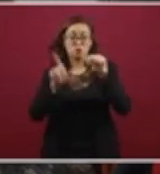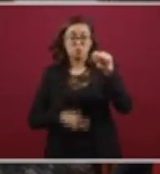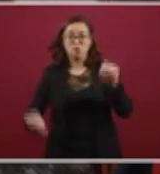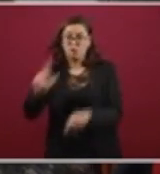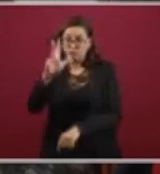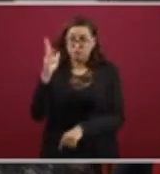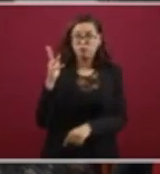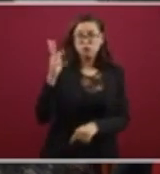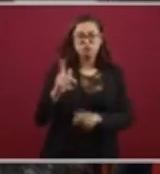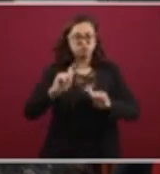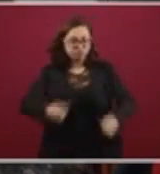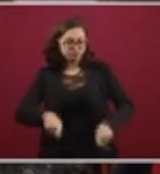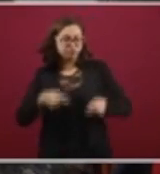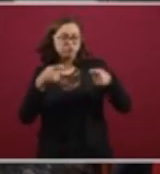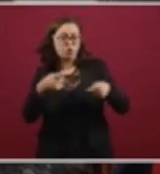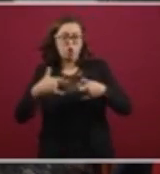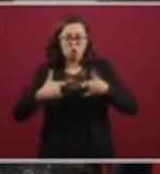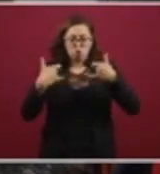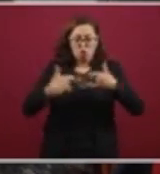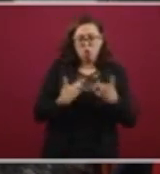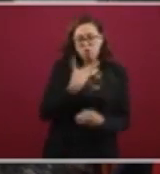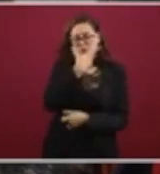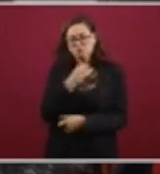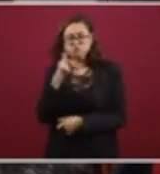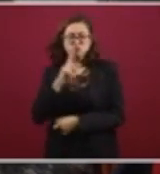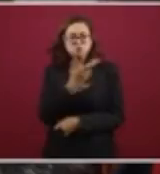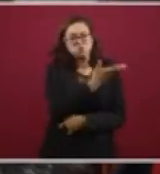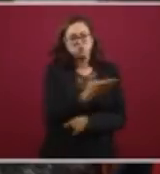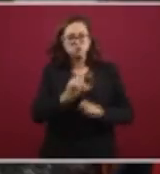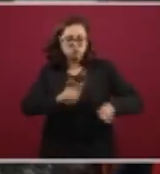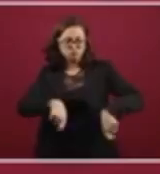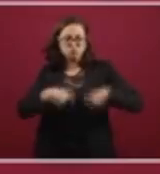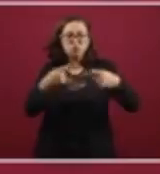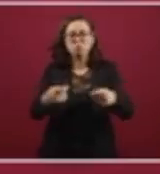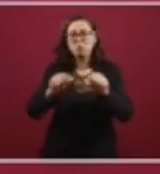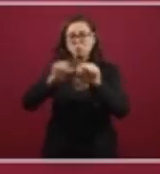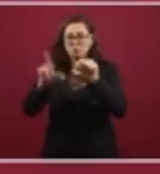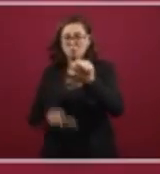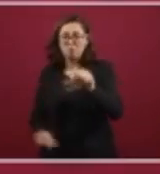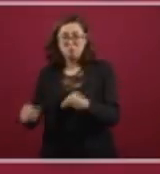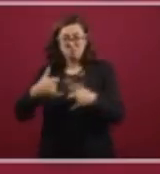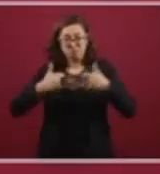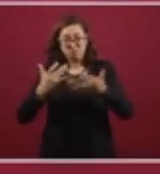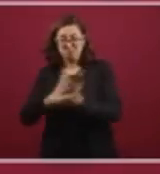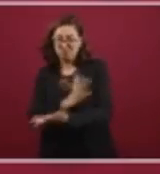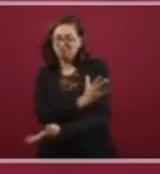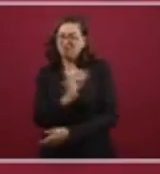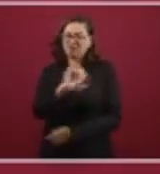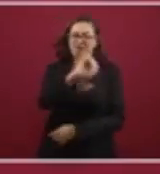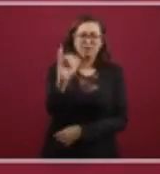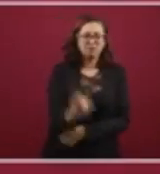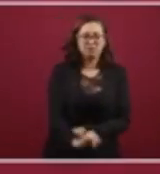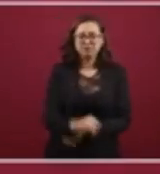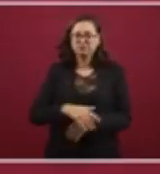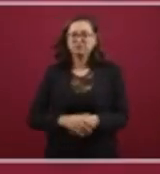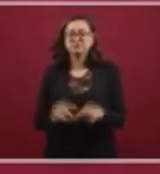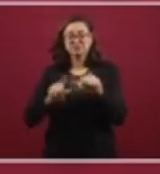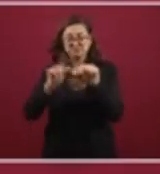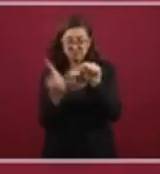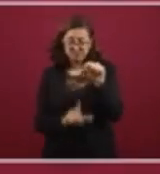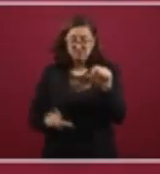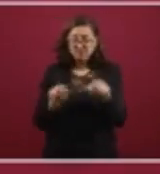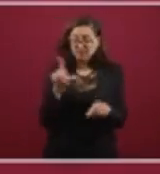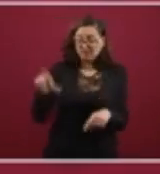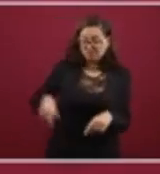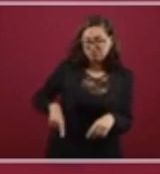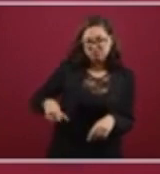jóvenes de mi generación. Nunca más un México en donde se dé la espalda a las juventudes. Nunca más un México